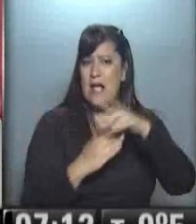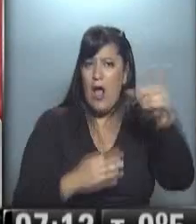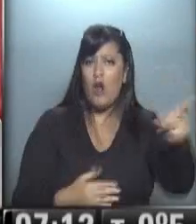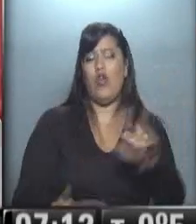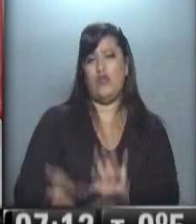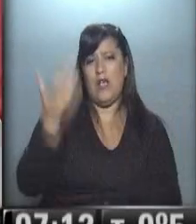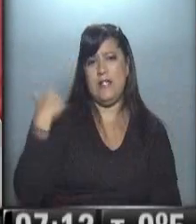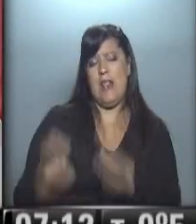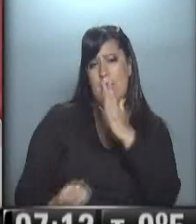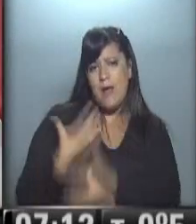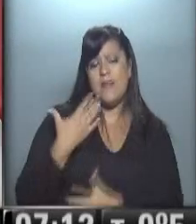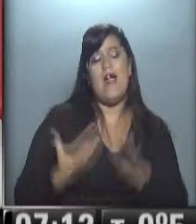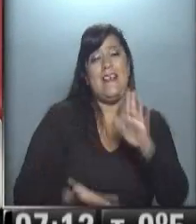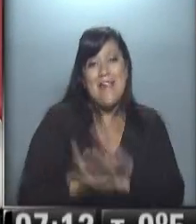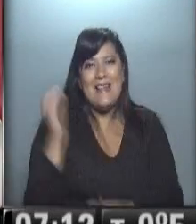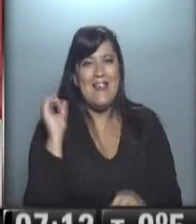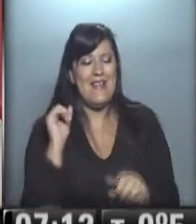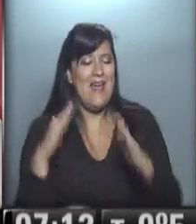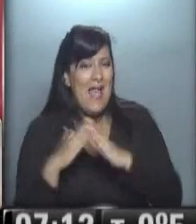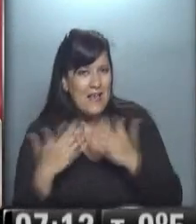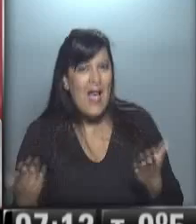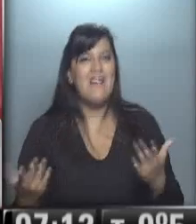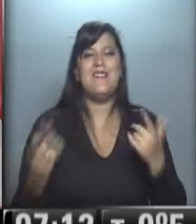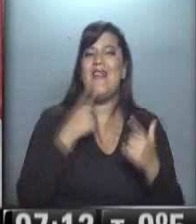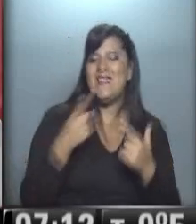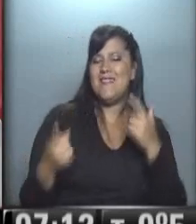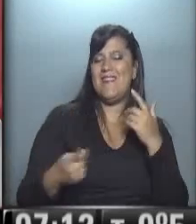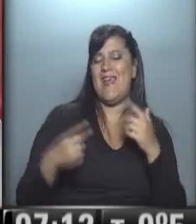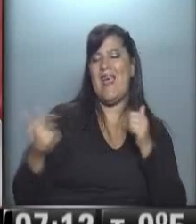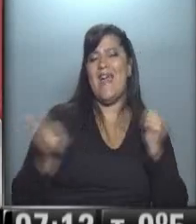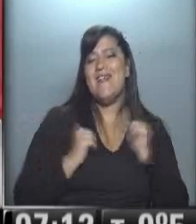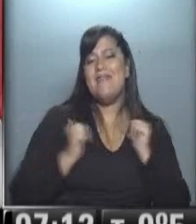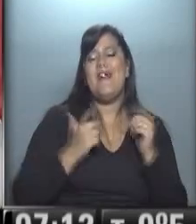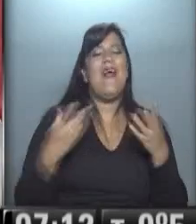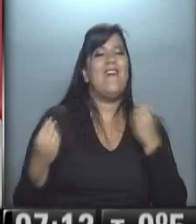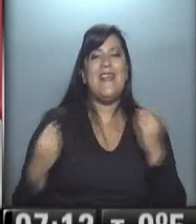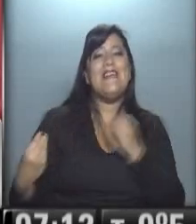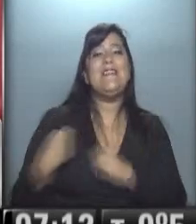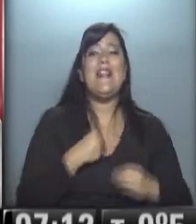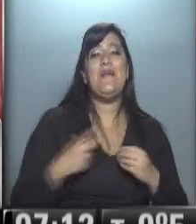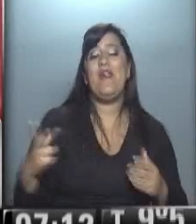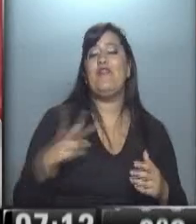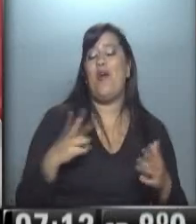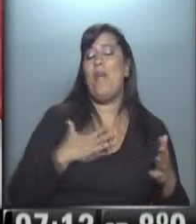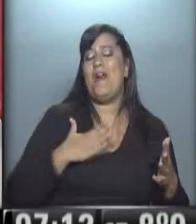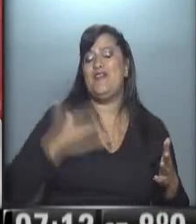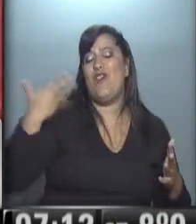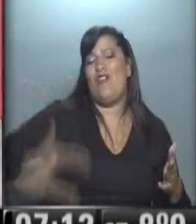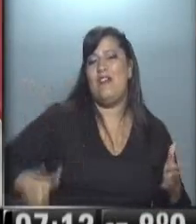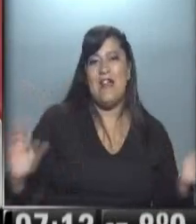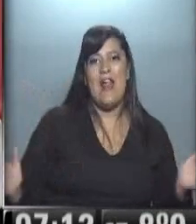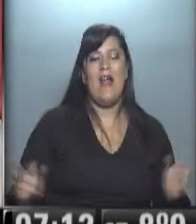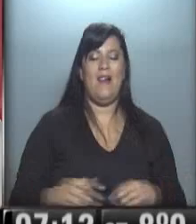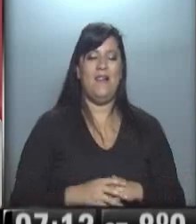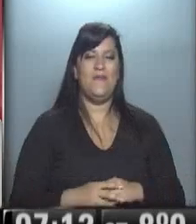mañana al salir de su casa respecto a lo que se esperaba, ¿no? Uh-huh. Al sentimiento personal, ya no como titular de Abuelas de Plaza de Mayo, de reencontrar a su